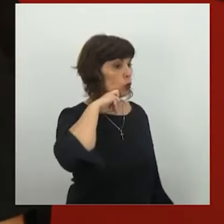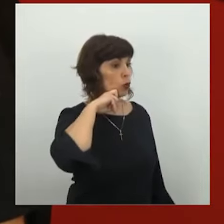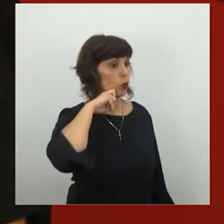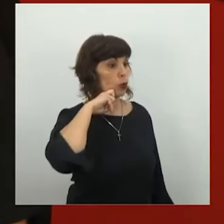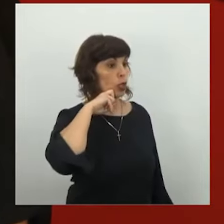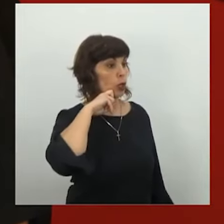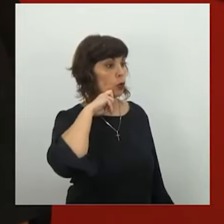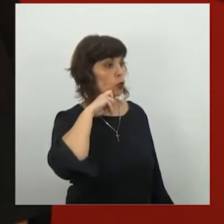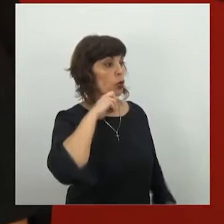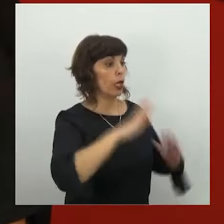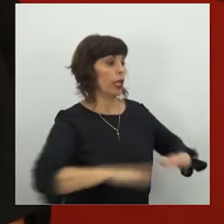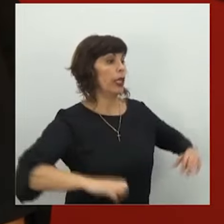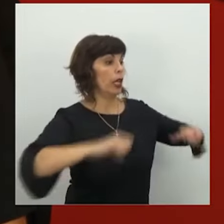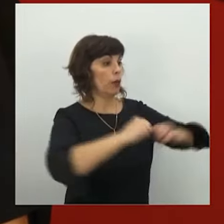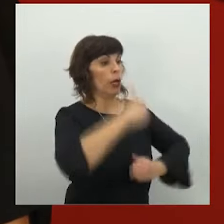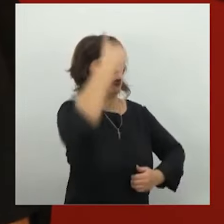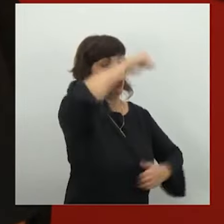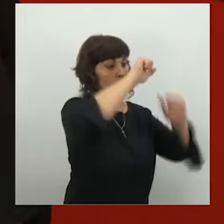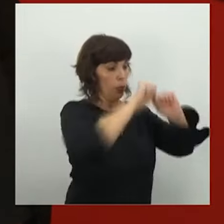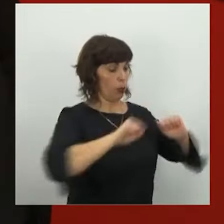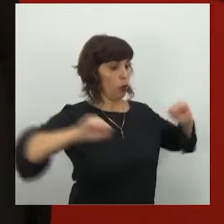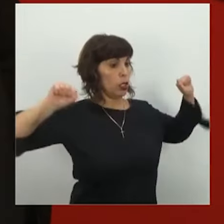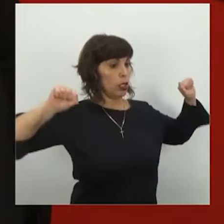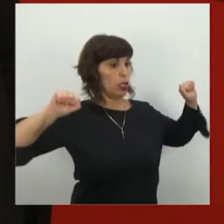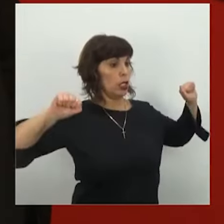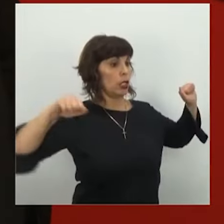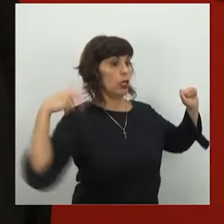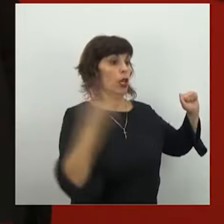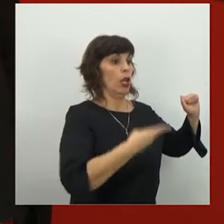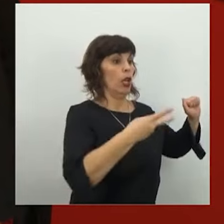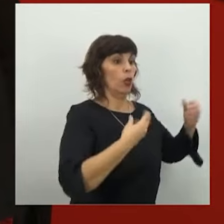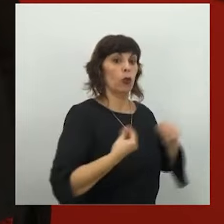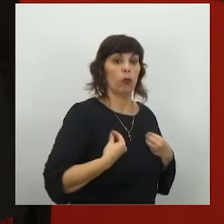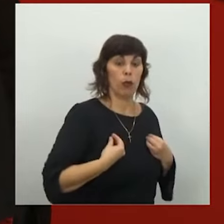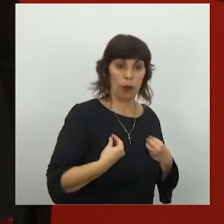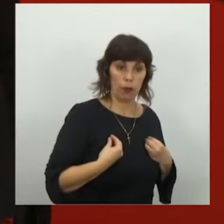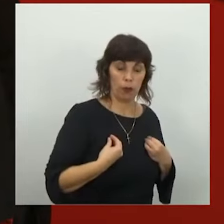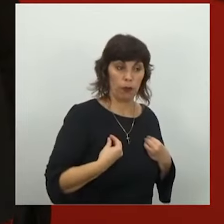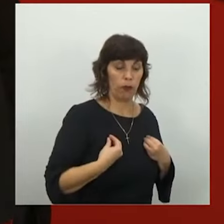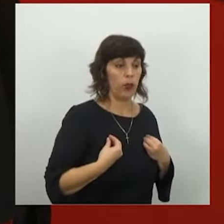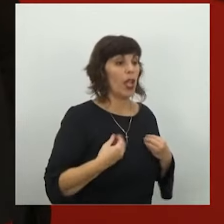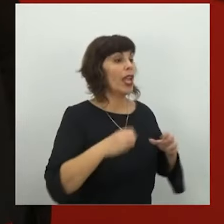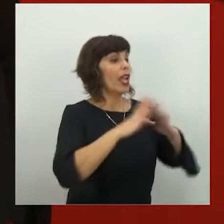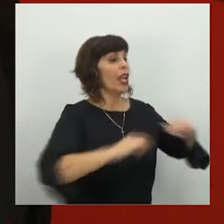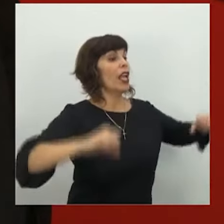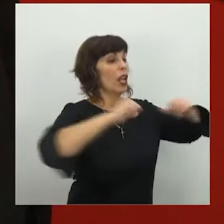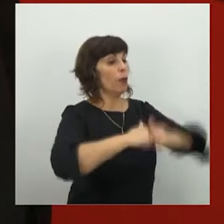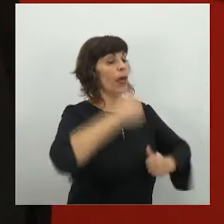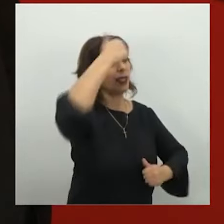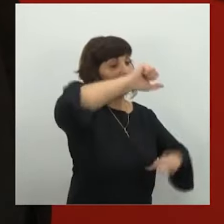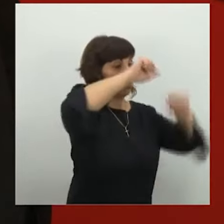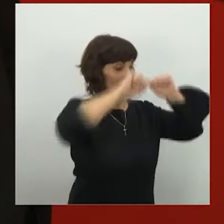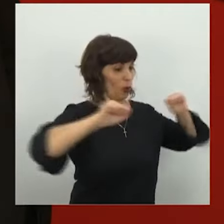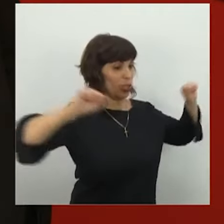Moisés, allí en el desierto, con la sangre de animales. Pero tú y